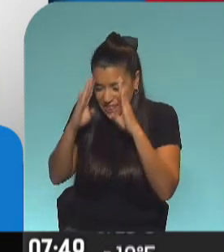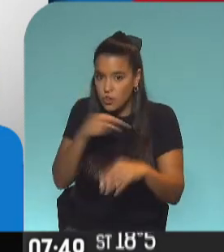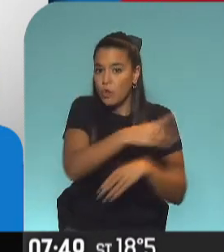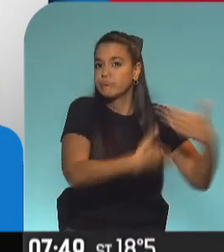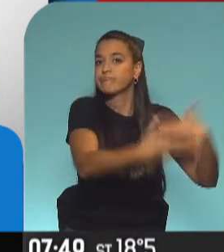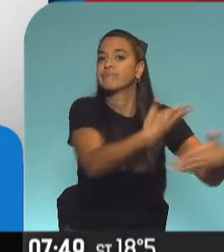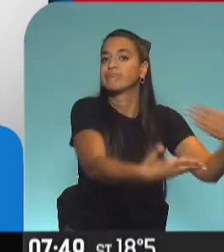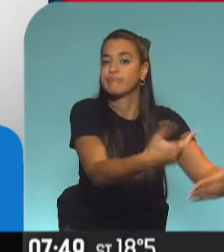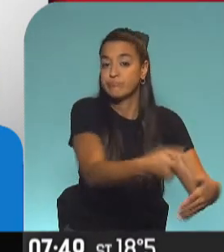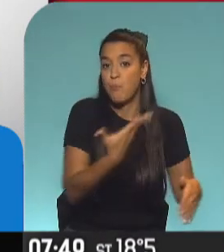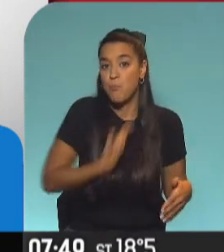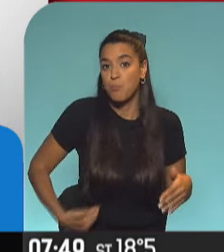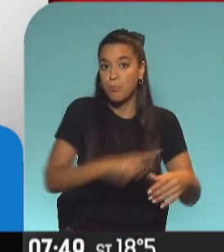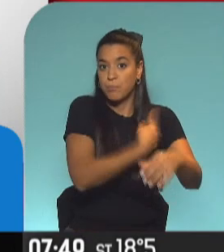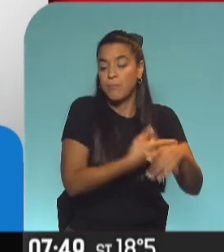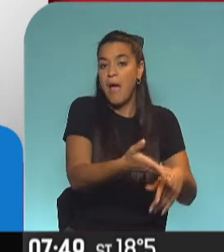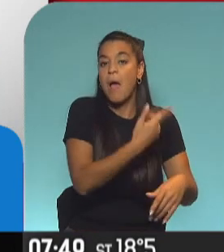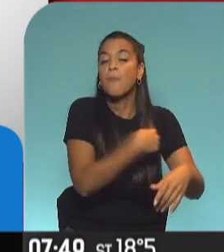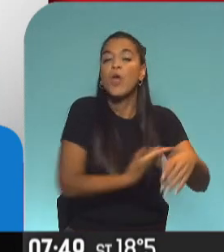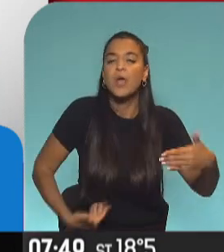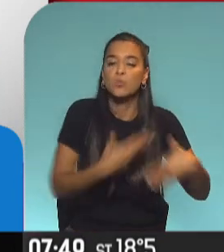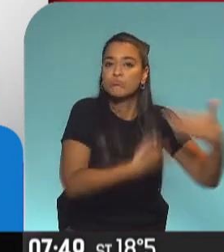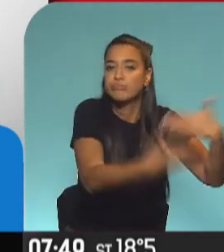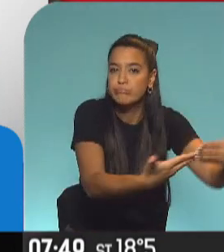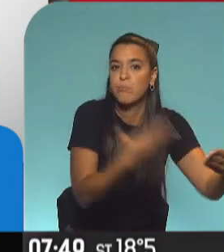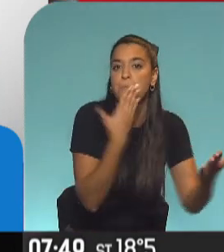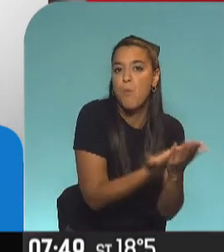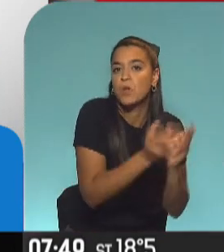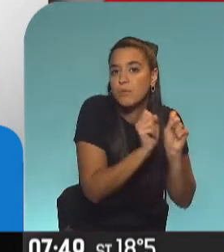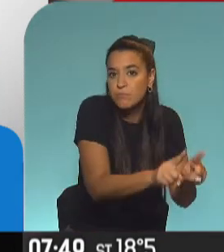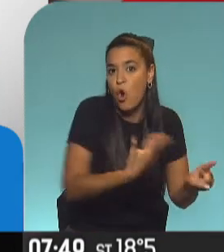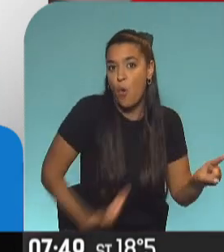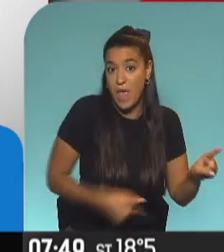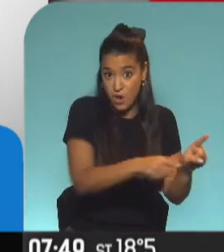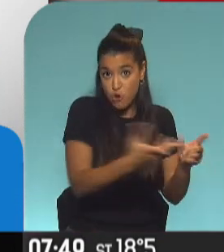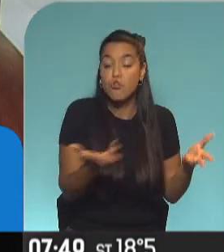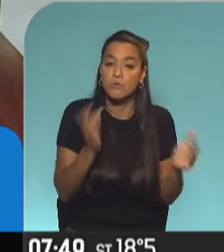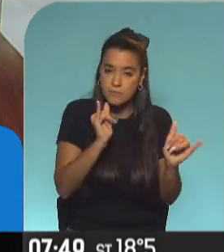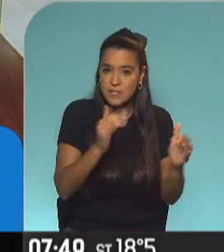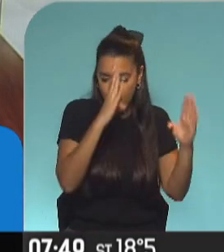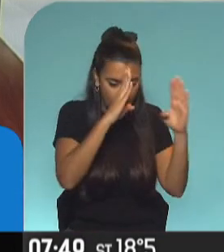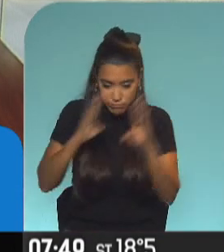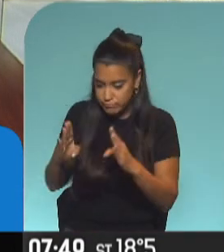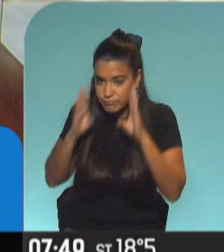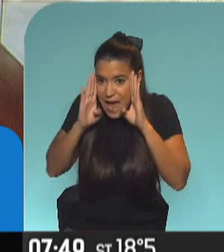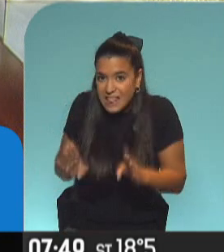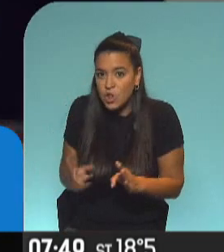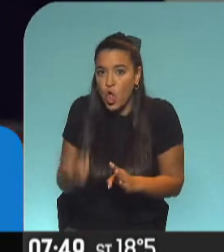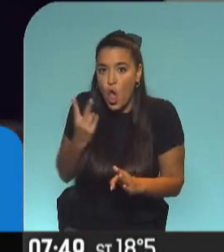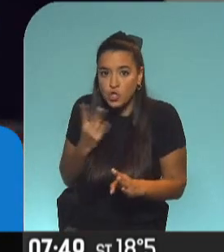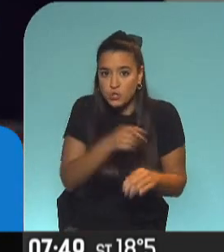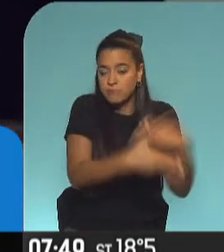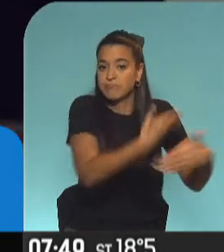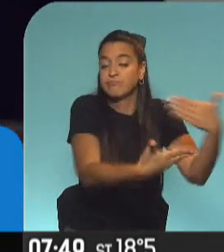y en este caso el Poder Ejecutivo pudiera avanzar en el resto de iniciativas propias del gobierno. Exactamente, sacarlos del foco, se podría decir. Esto decía